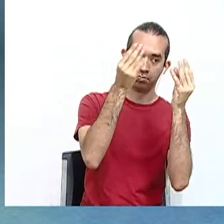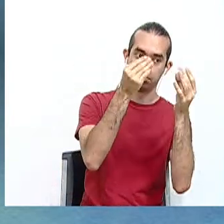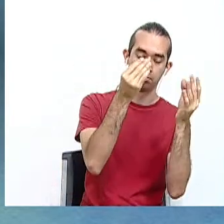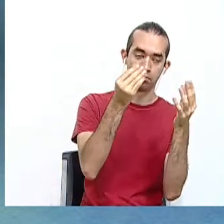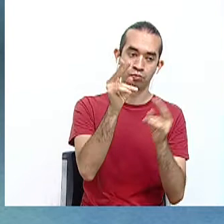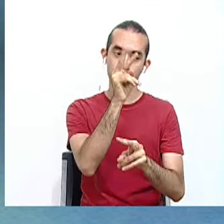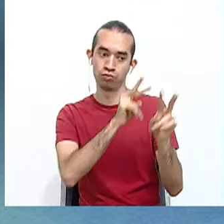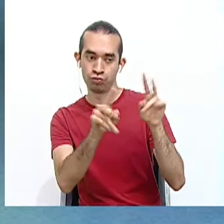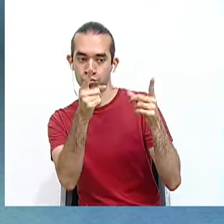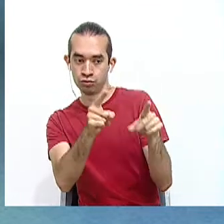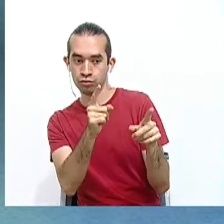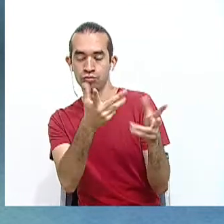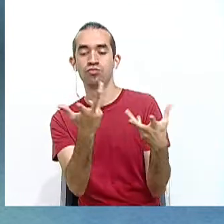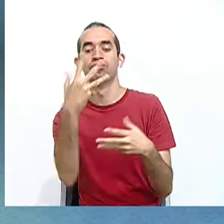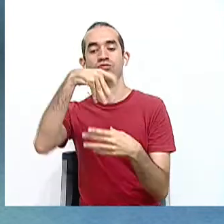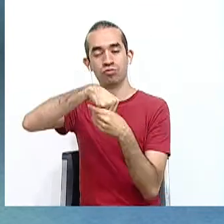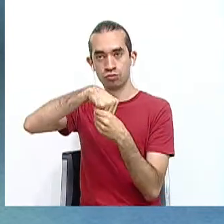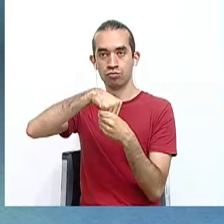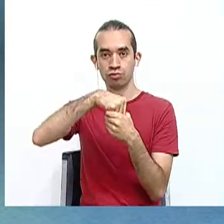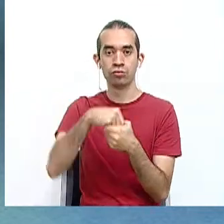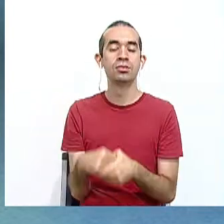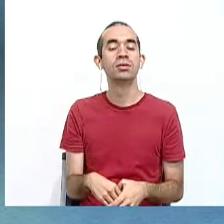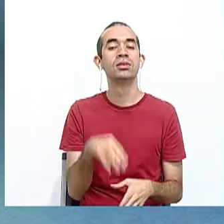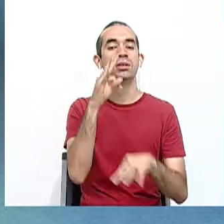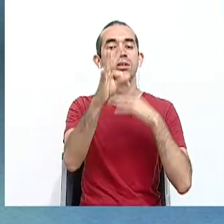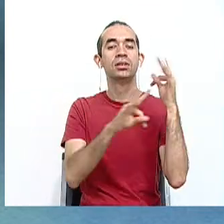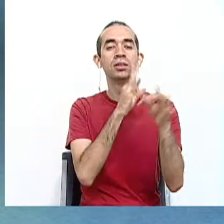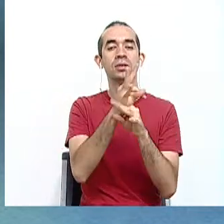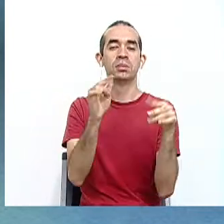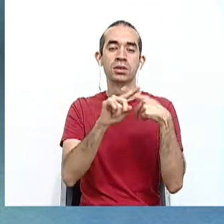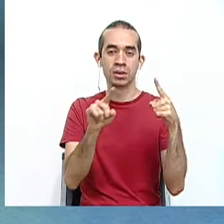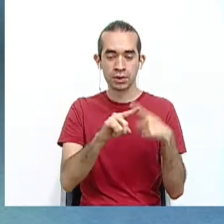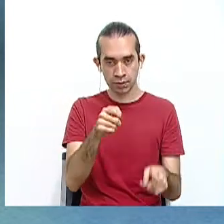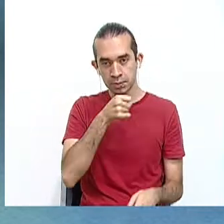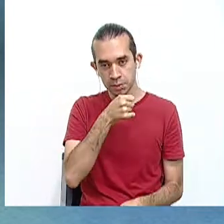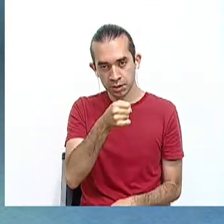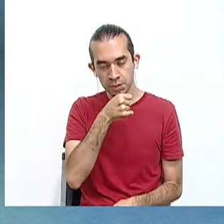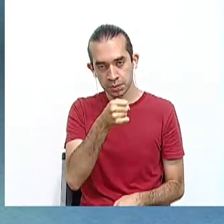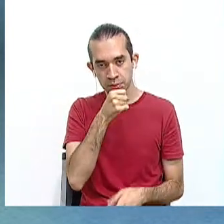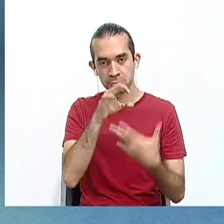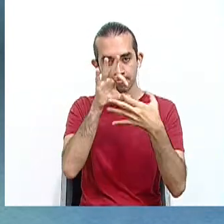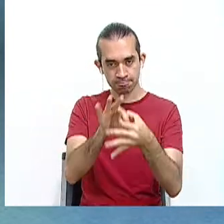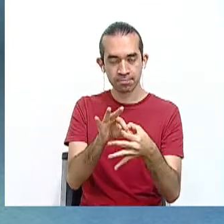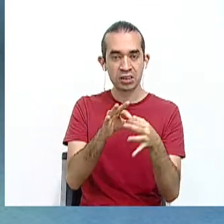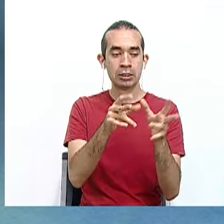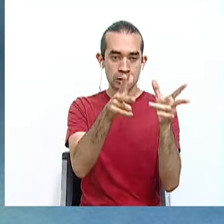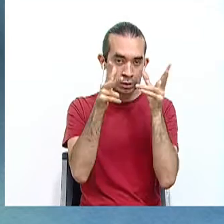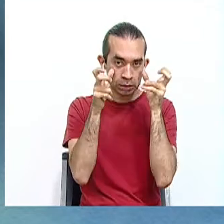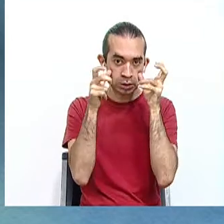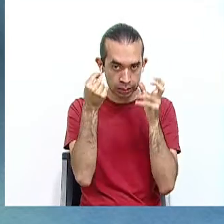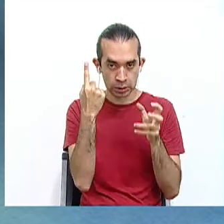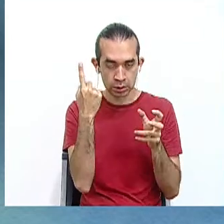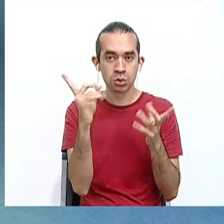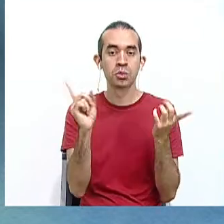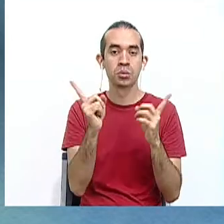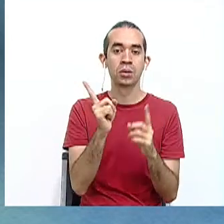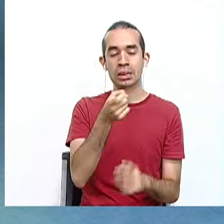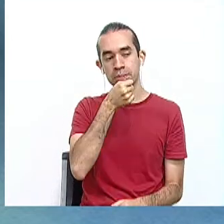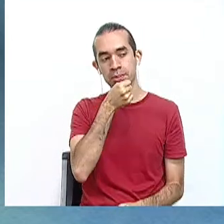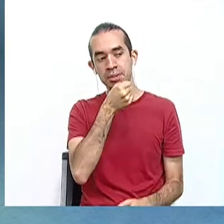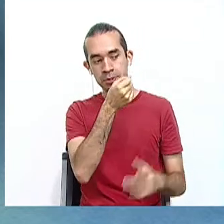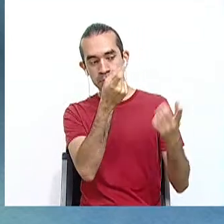de hechos. Los géneros periodísticos que corresponden al interpretativo son el reportaje y